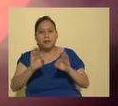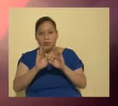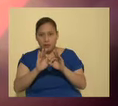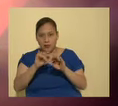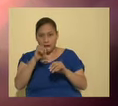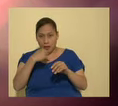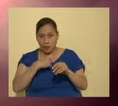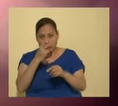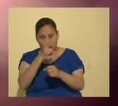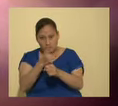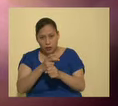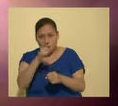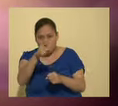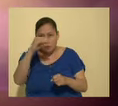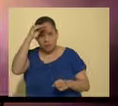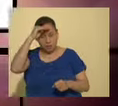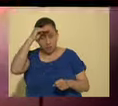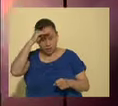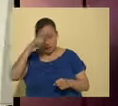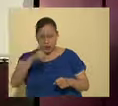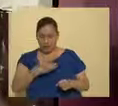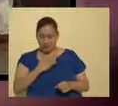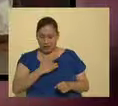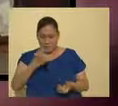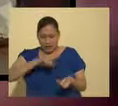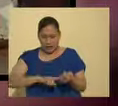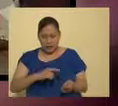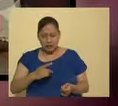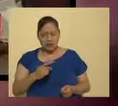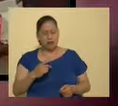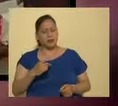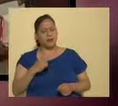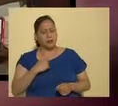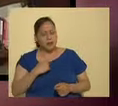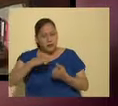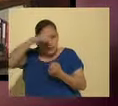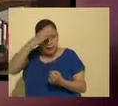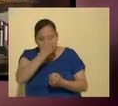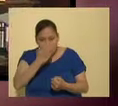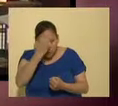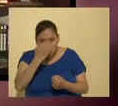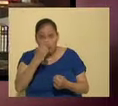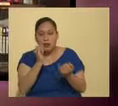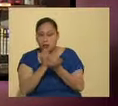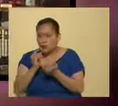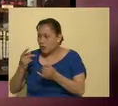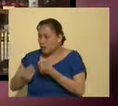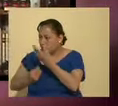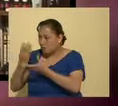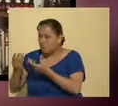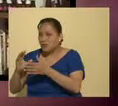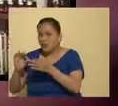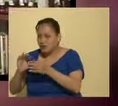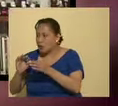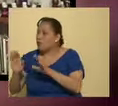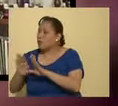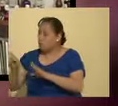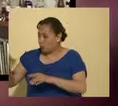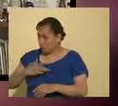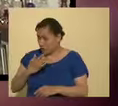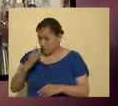invito a que te preguntes, a que hables contigo y que por supuesto lo platiques también con tu pareja. ¿Qué tanto nos